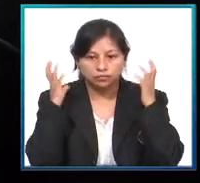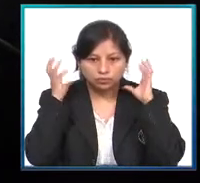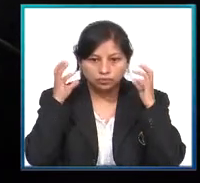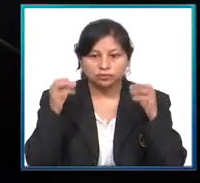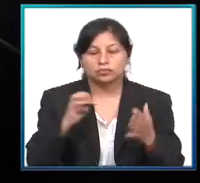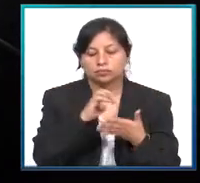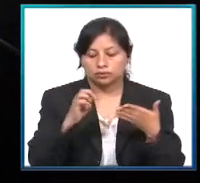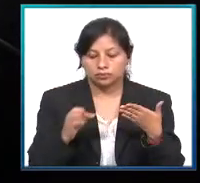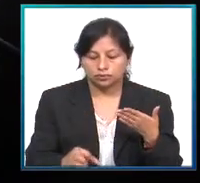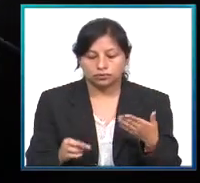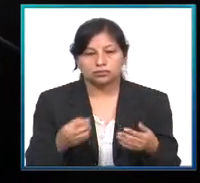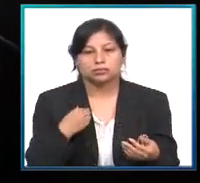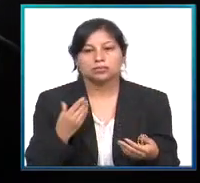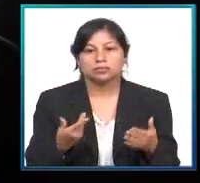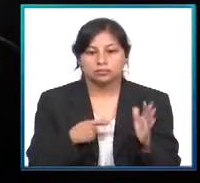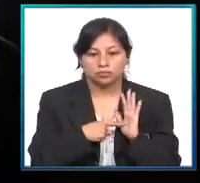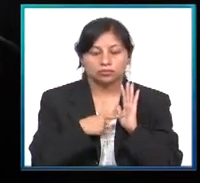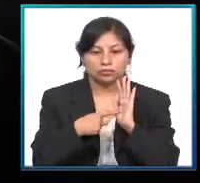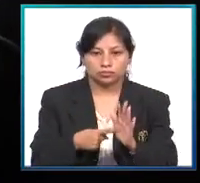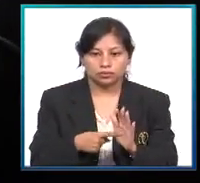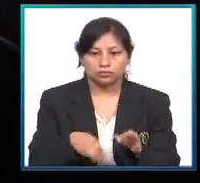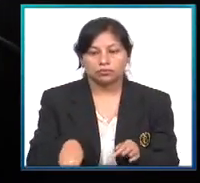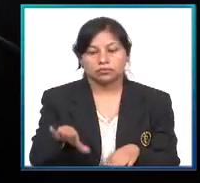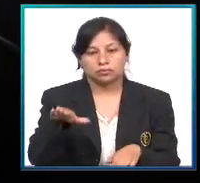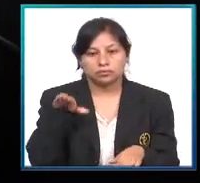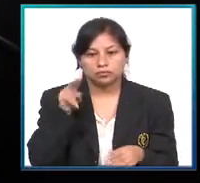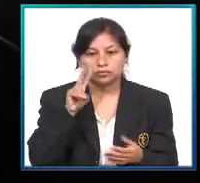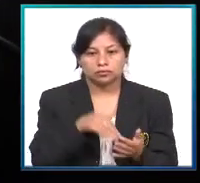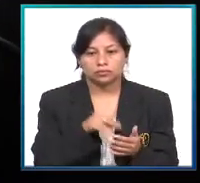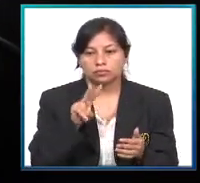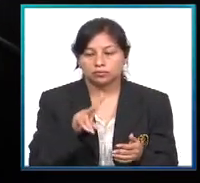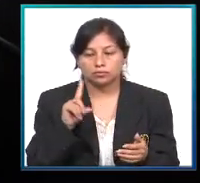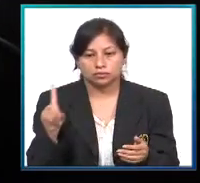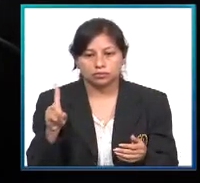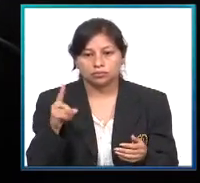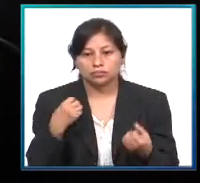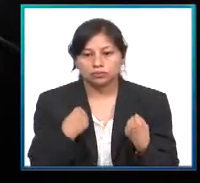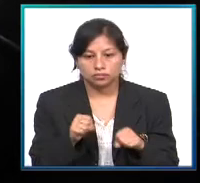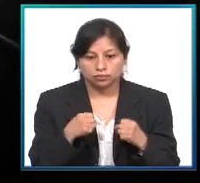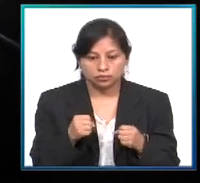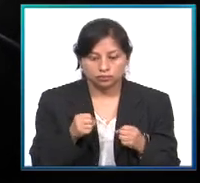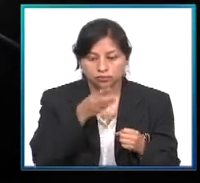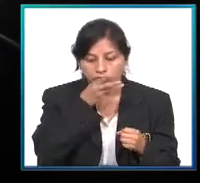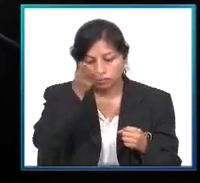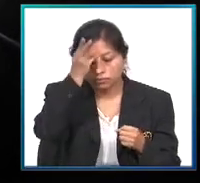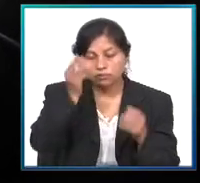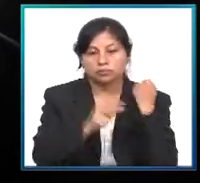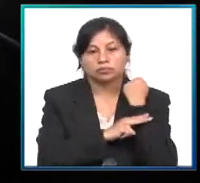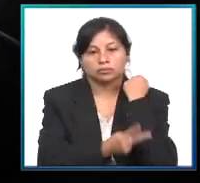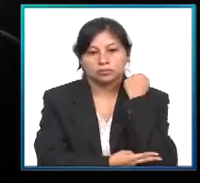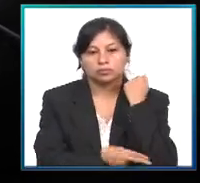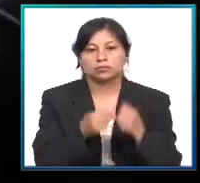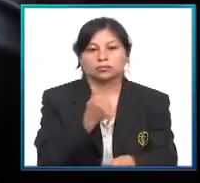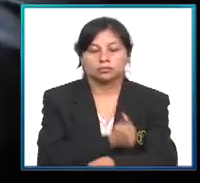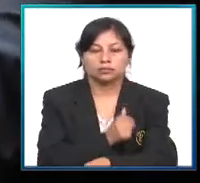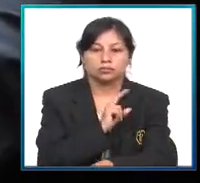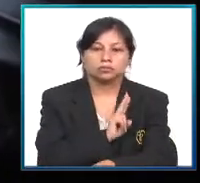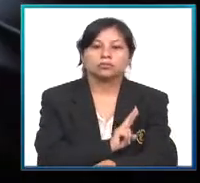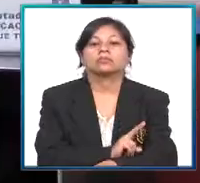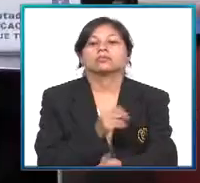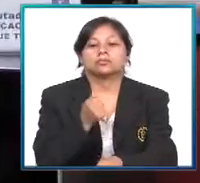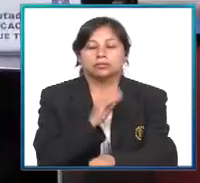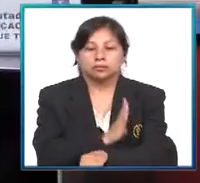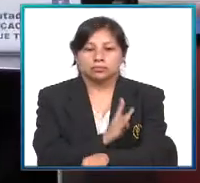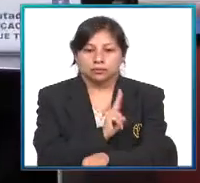y Petén, y que están las propuestas para que en marzo de 2021 se inicien operaciones en Quiché, Huehuetenango, Alta Verapaz y Baja